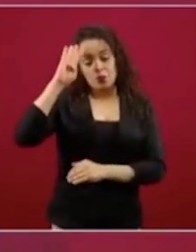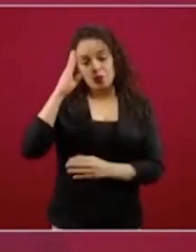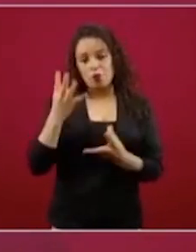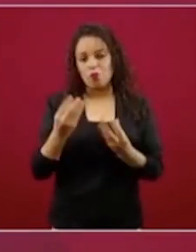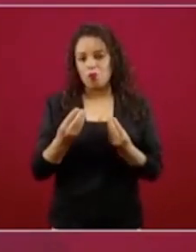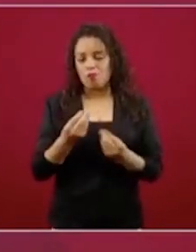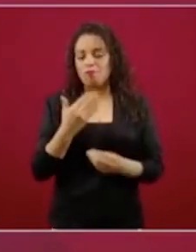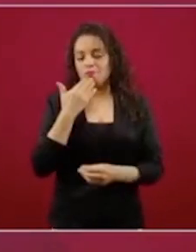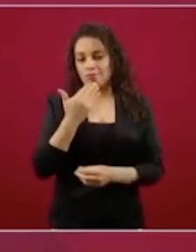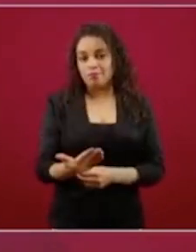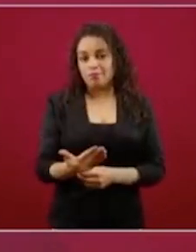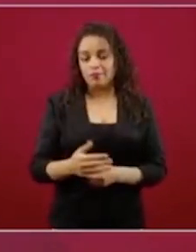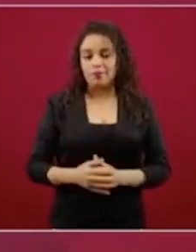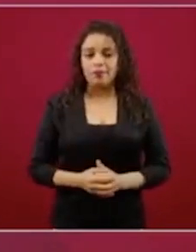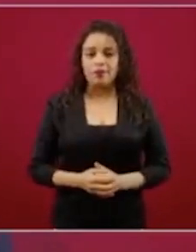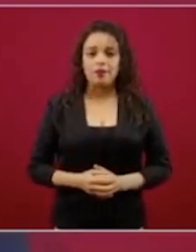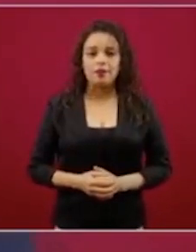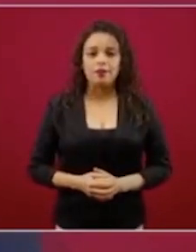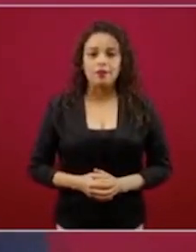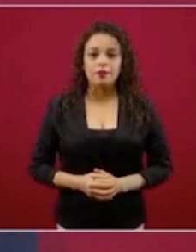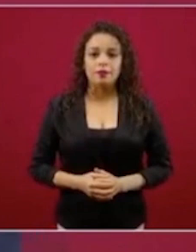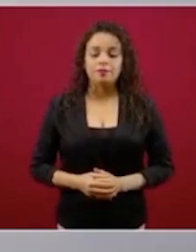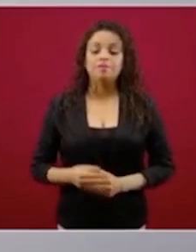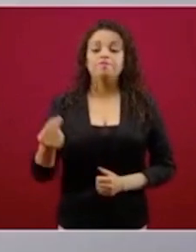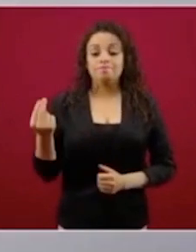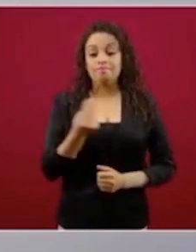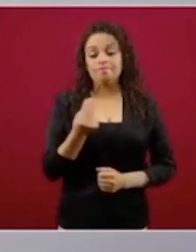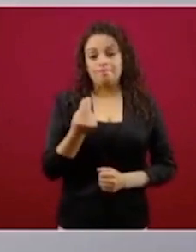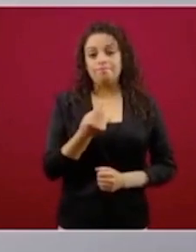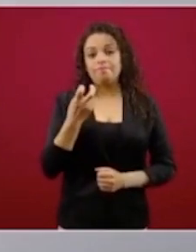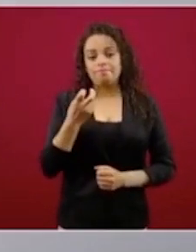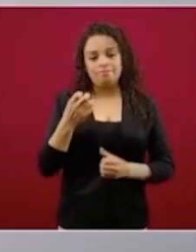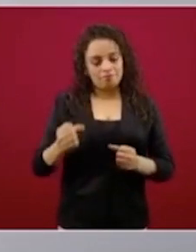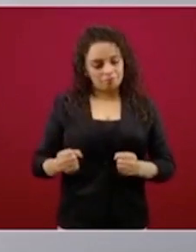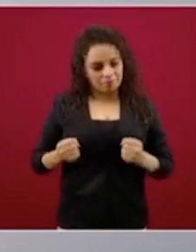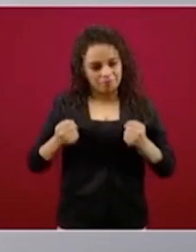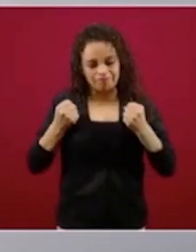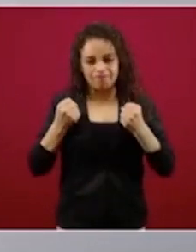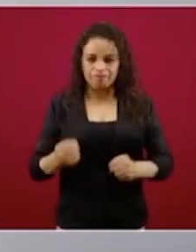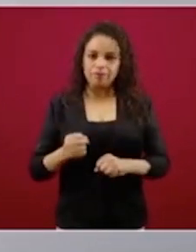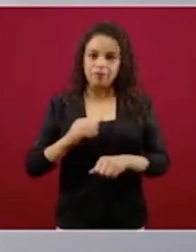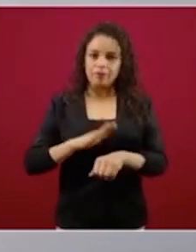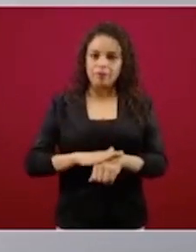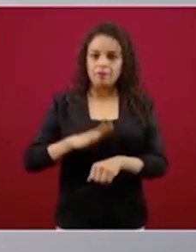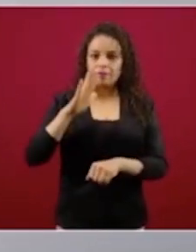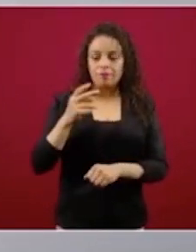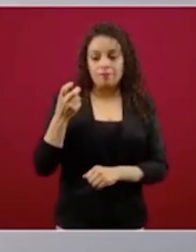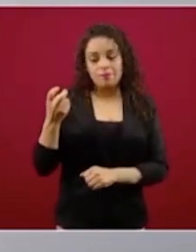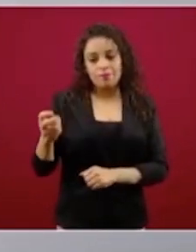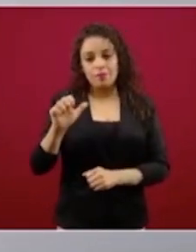Entonces vamos a reforzar aduanas.